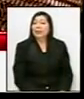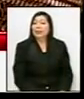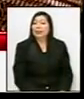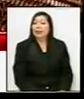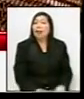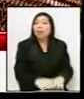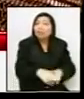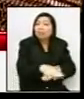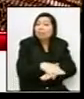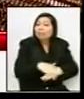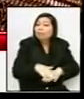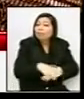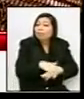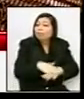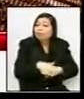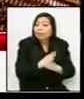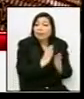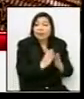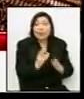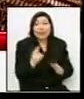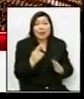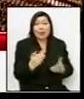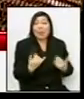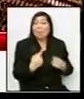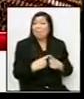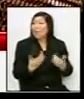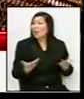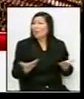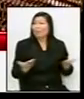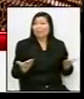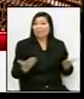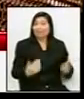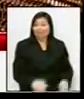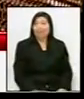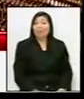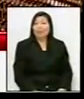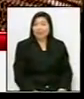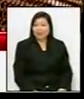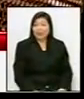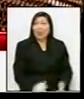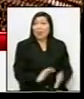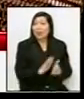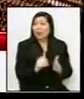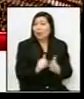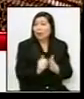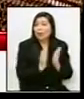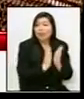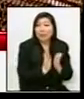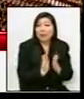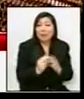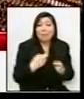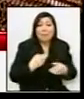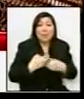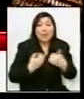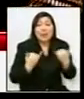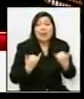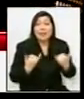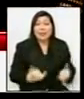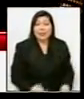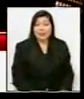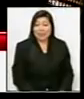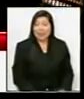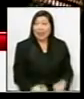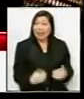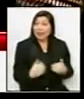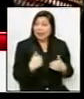y organizar la organización criminal. Pero hay un elemento fundamental, que todos estos que se organizan para promover esto, previamente